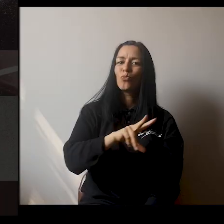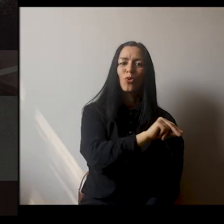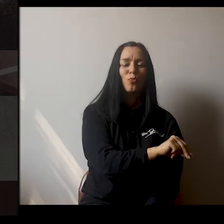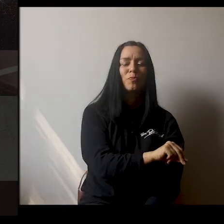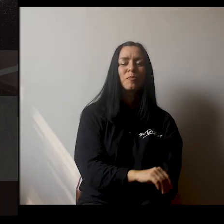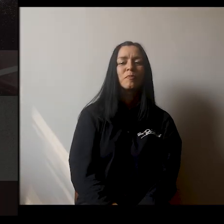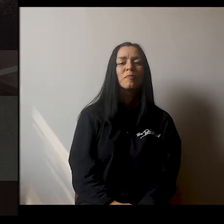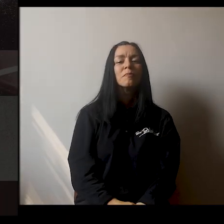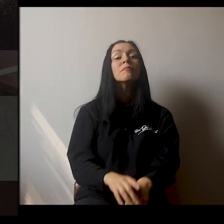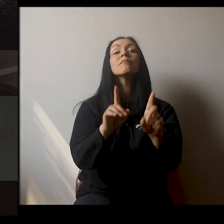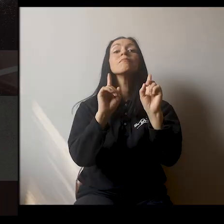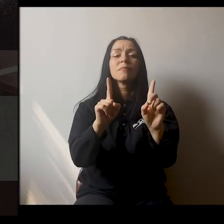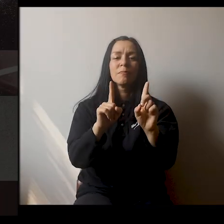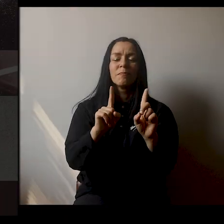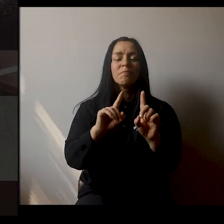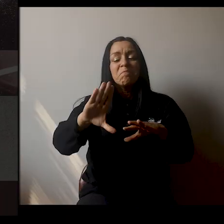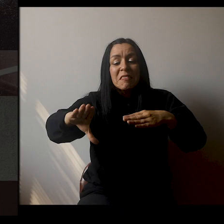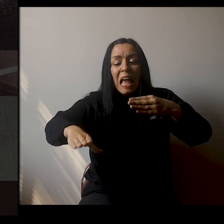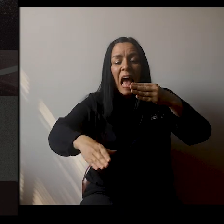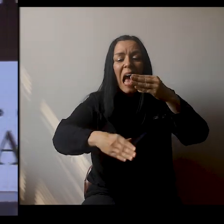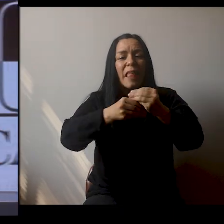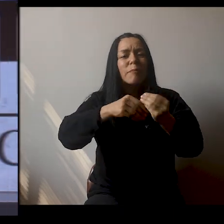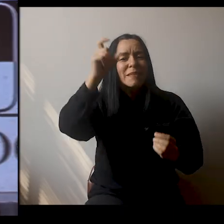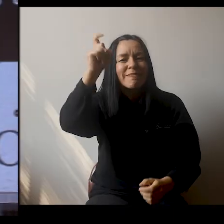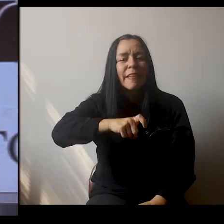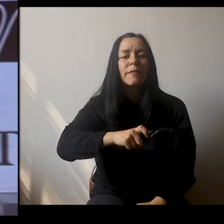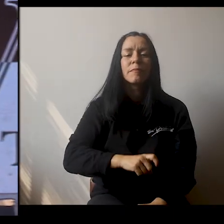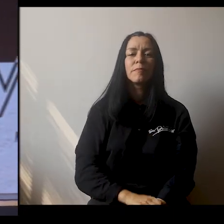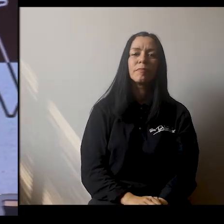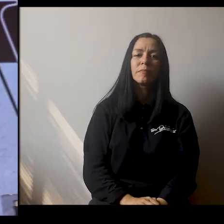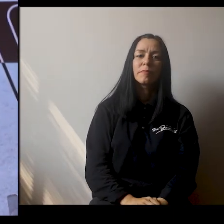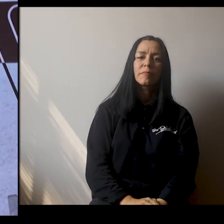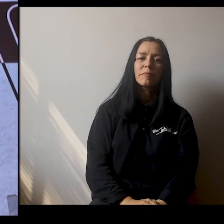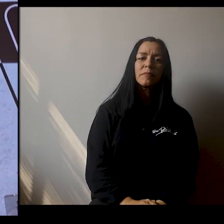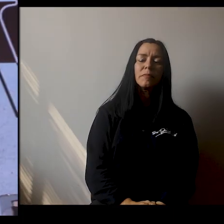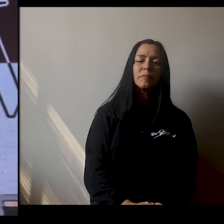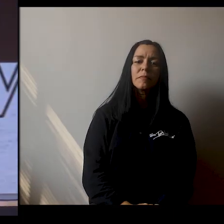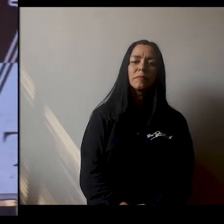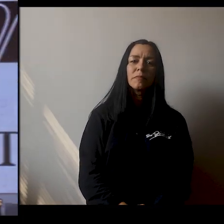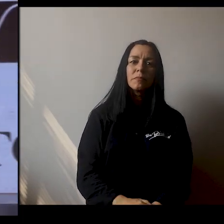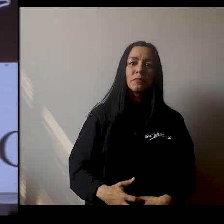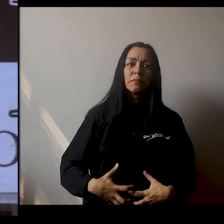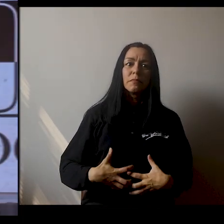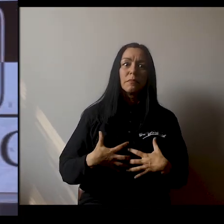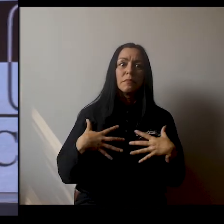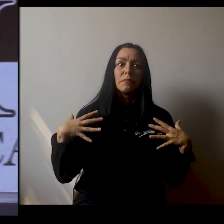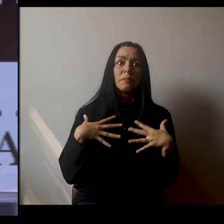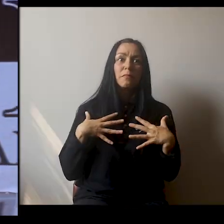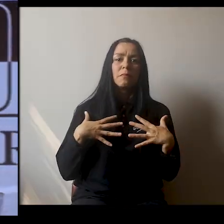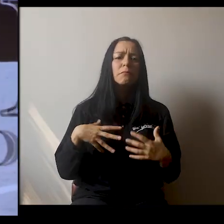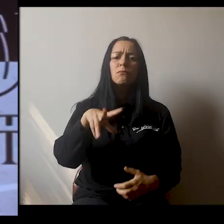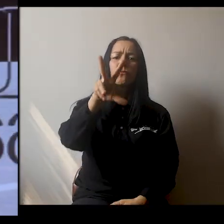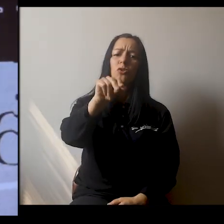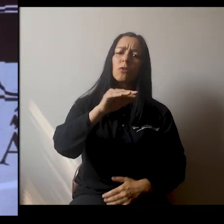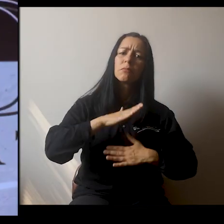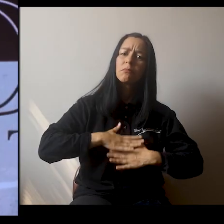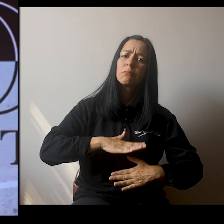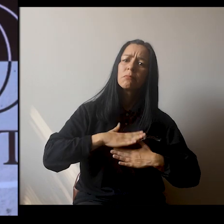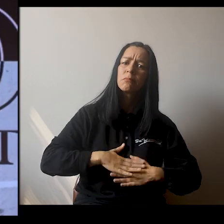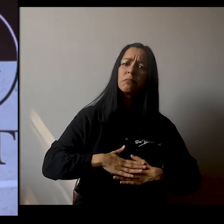los hiera. Pero lo siguiente que tenemos que hacer nosotros es no permitir el